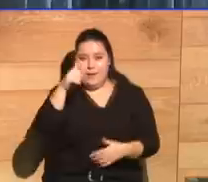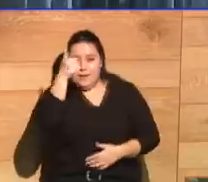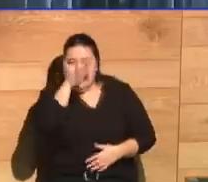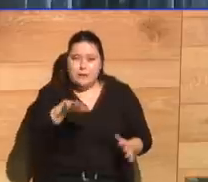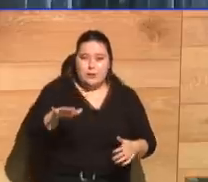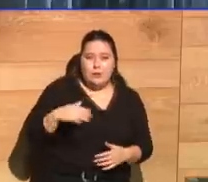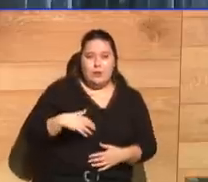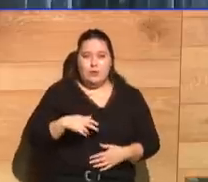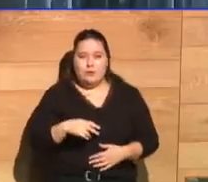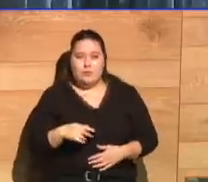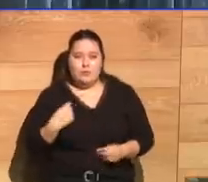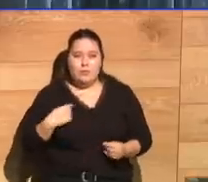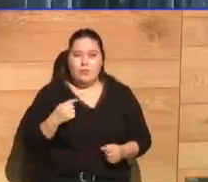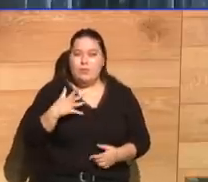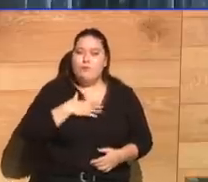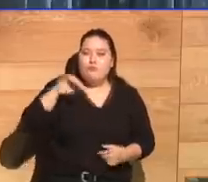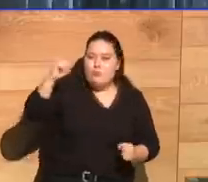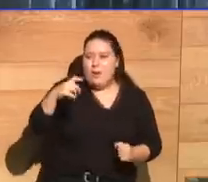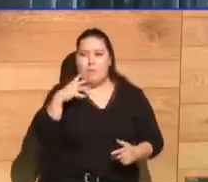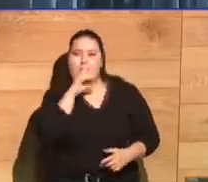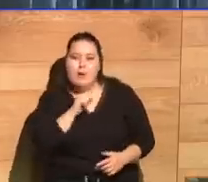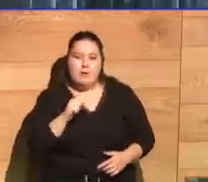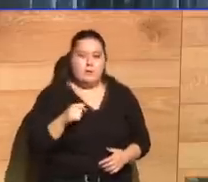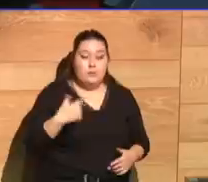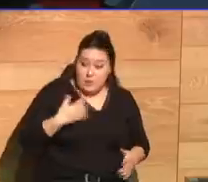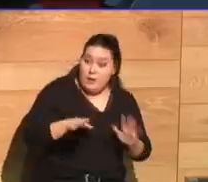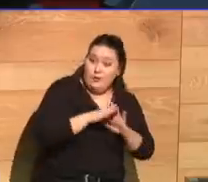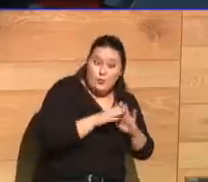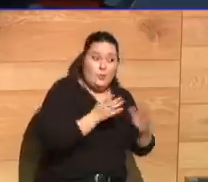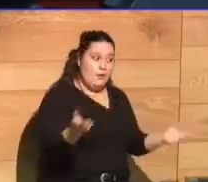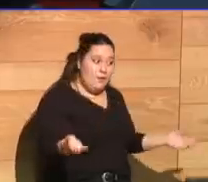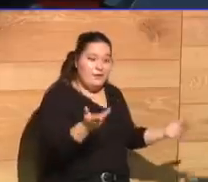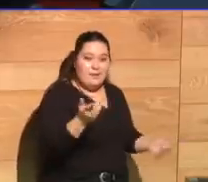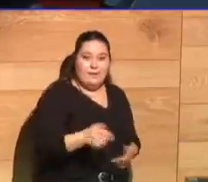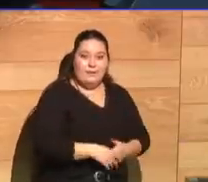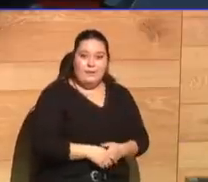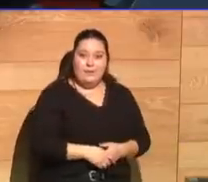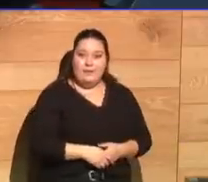que puedo hacer un Superman excelente. Ah, mira, y sigue.